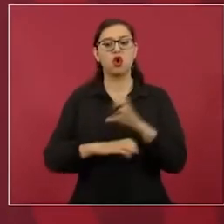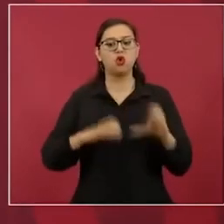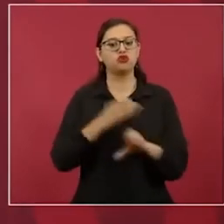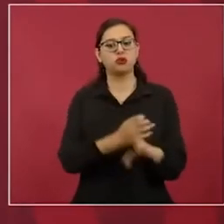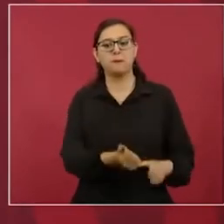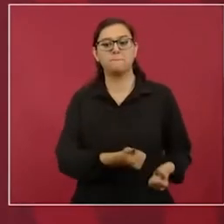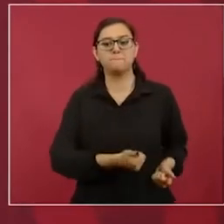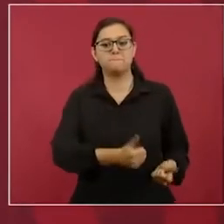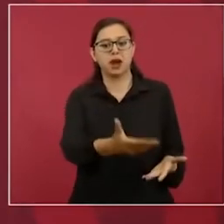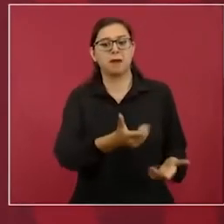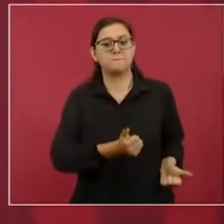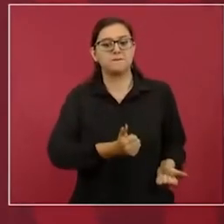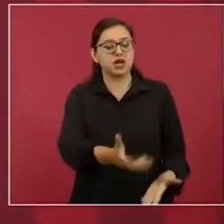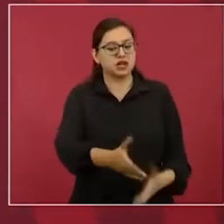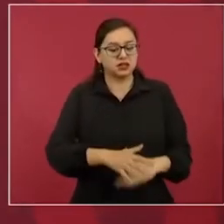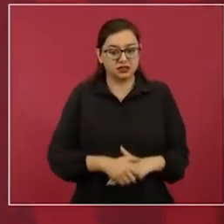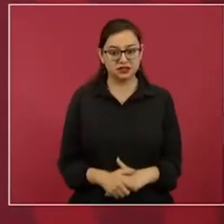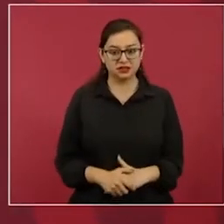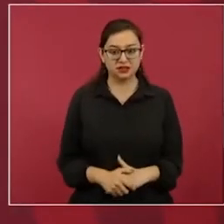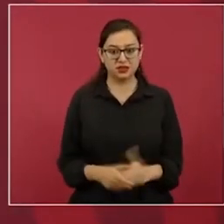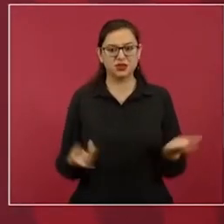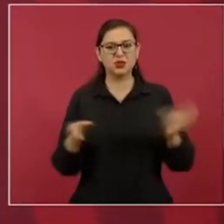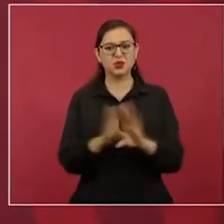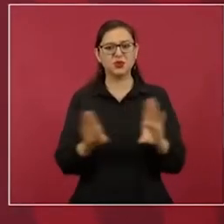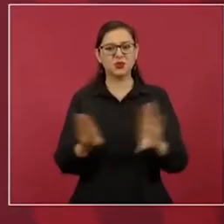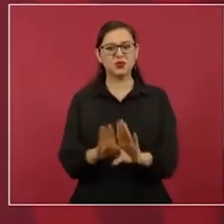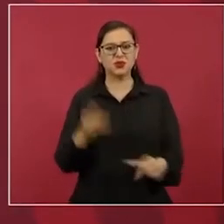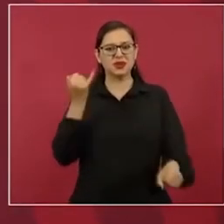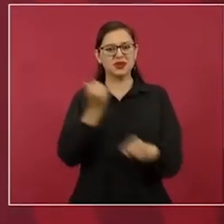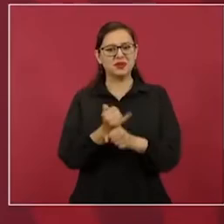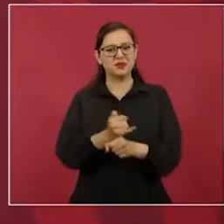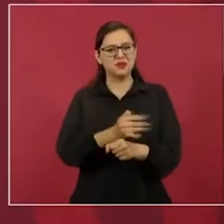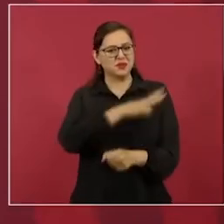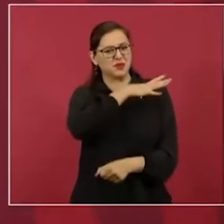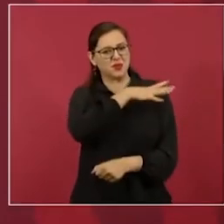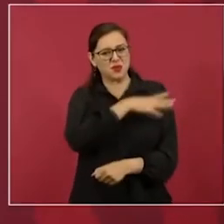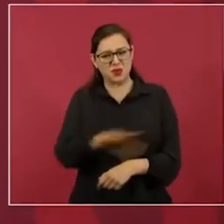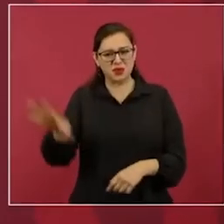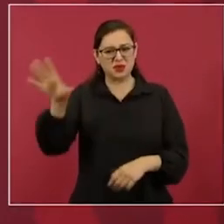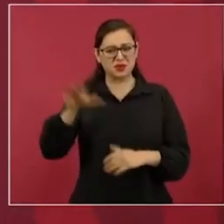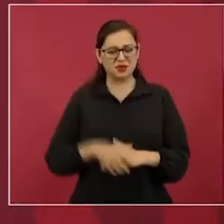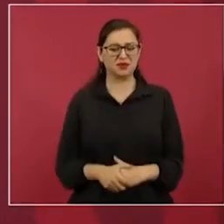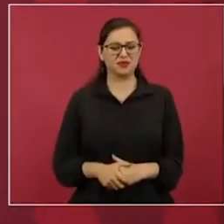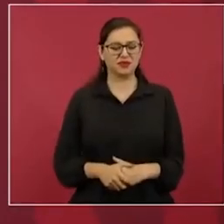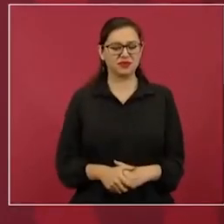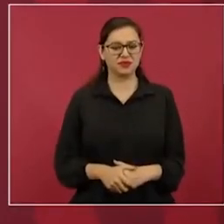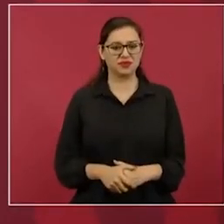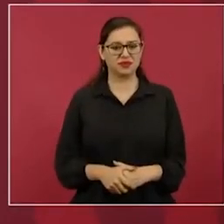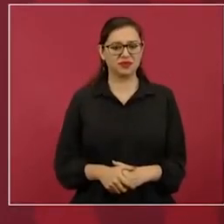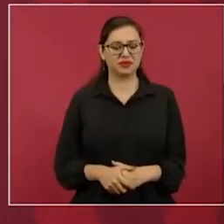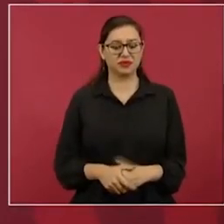Esto de la luz, de la industria eléctrica,